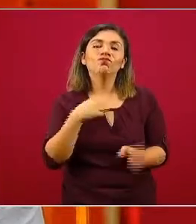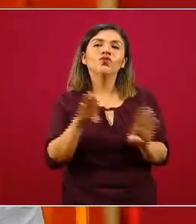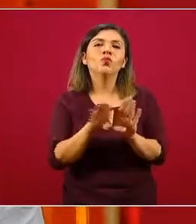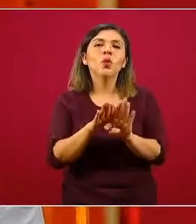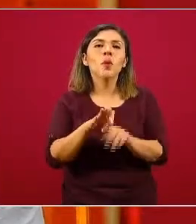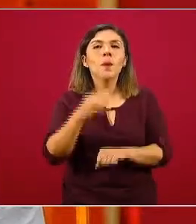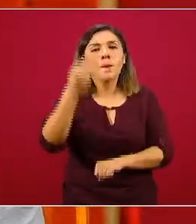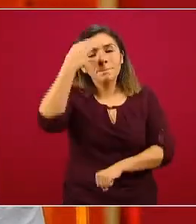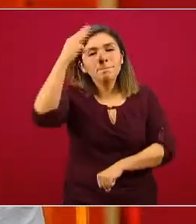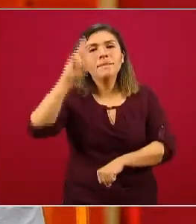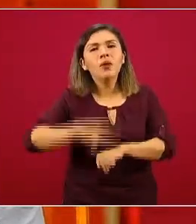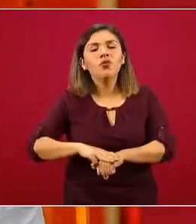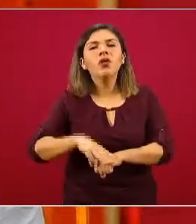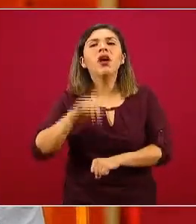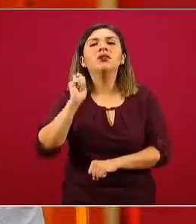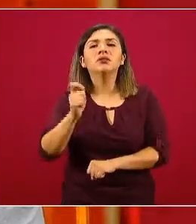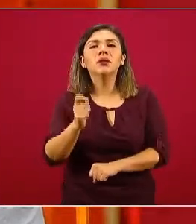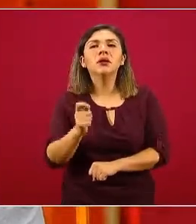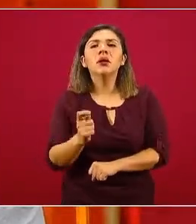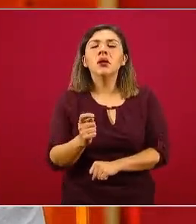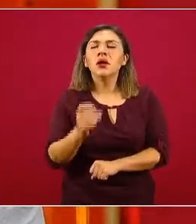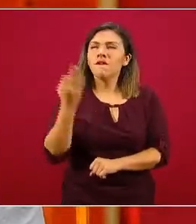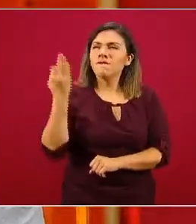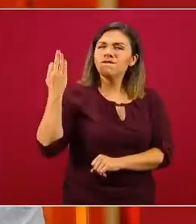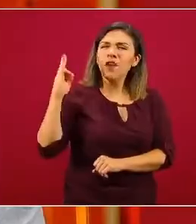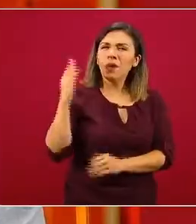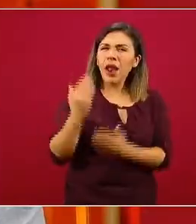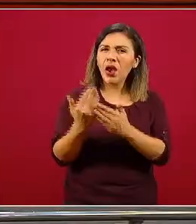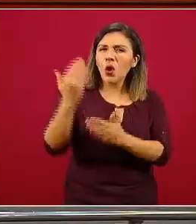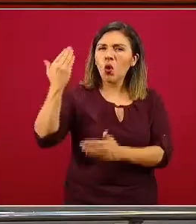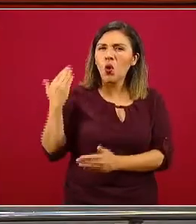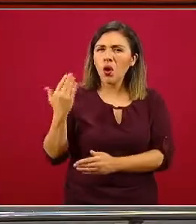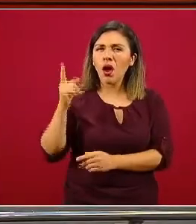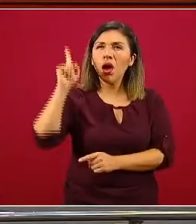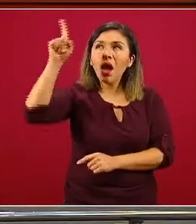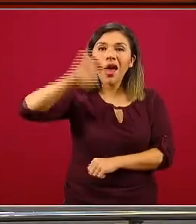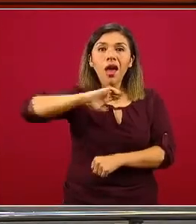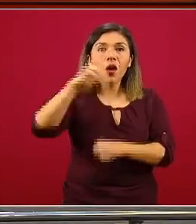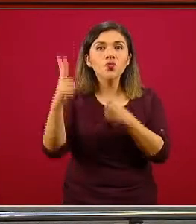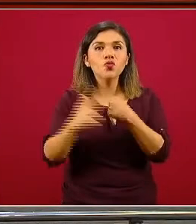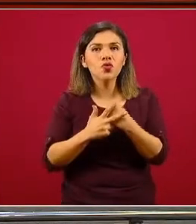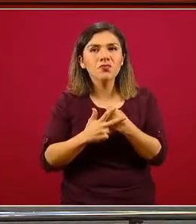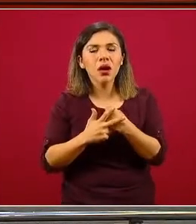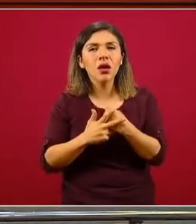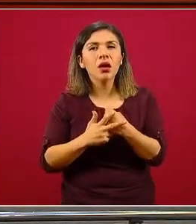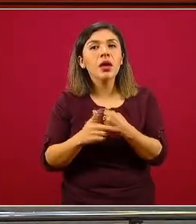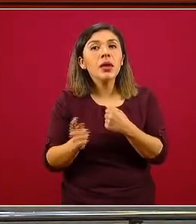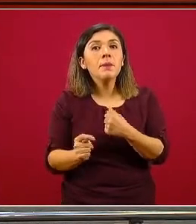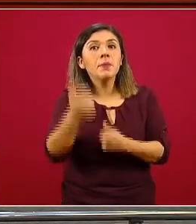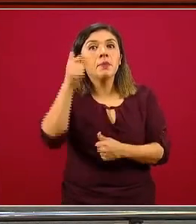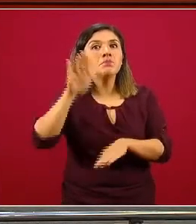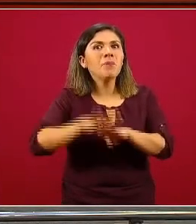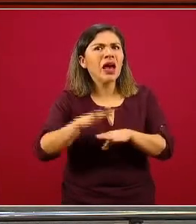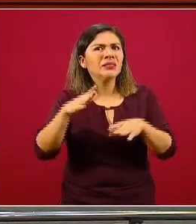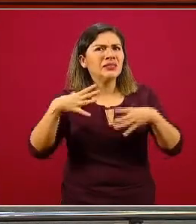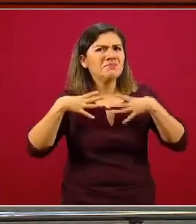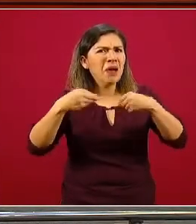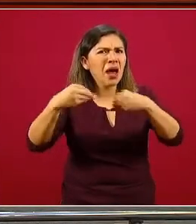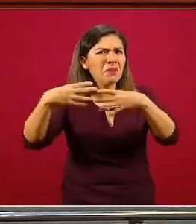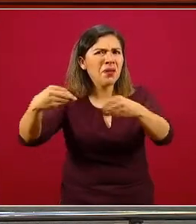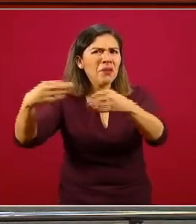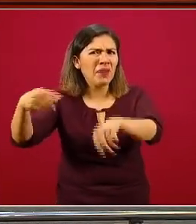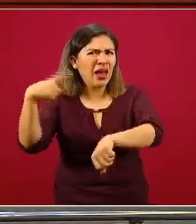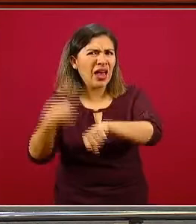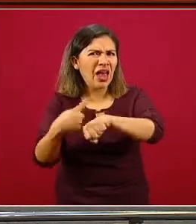memoria a los primeros días de febrero, cuando en Europa estaban en las fases más intensas de